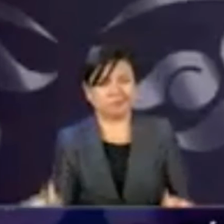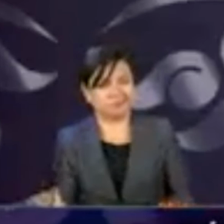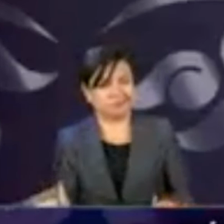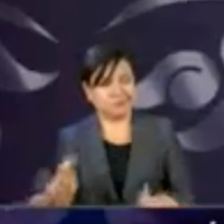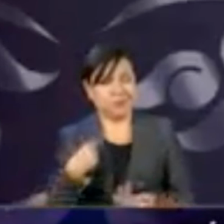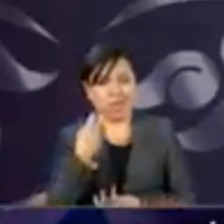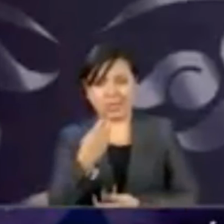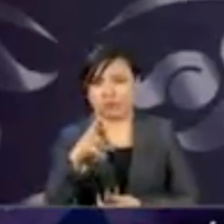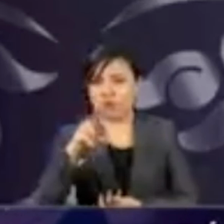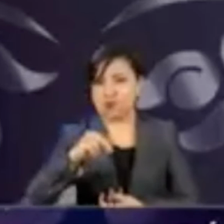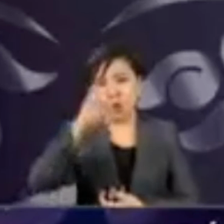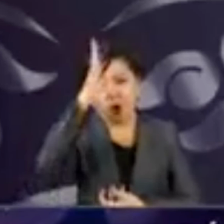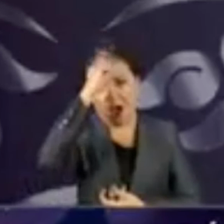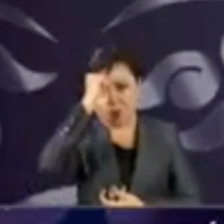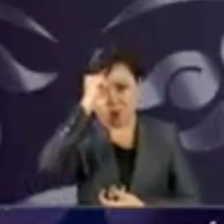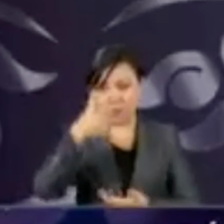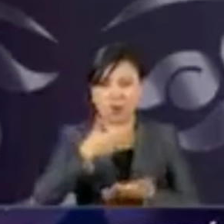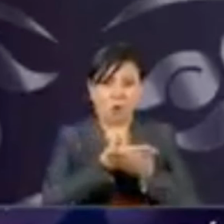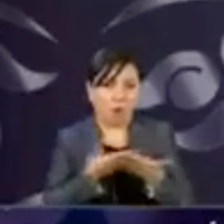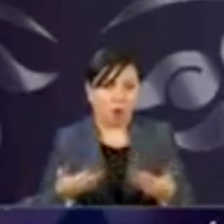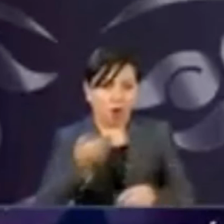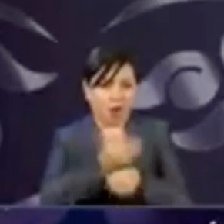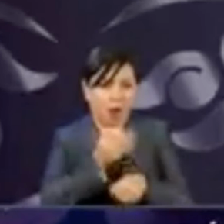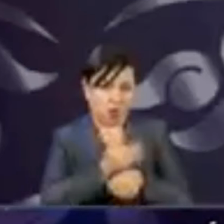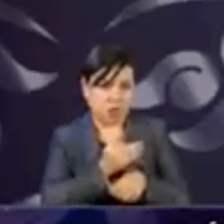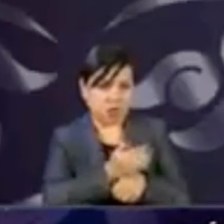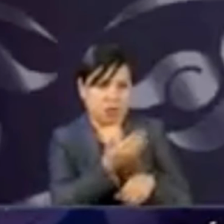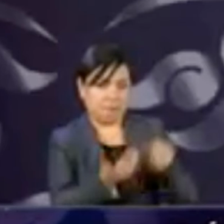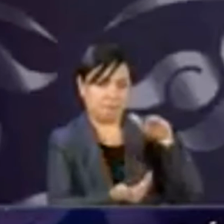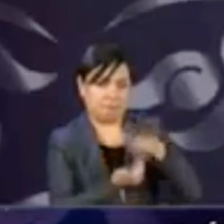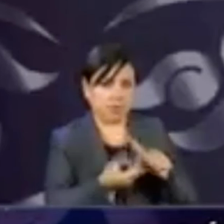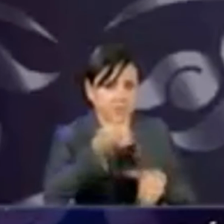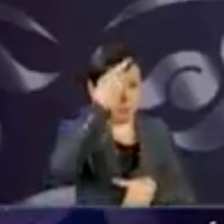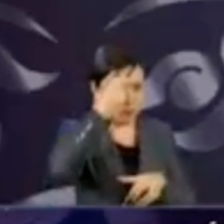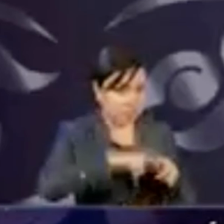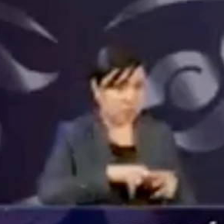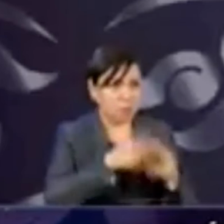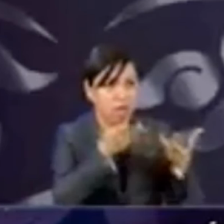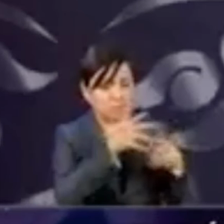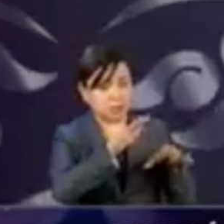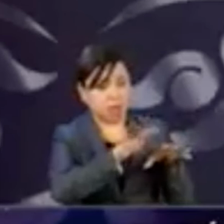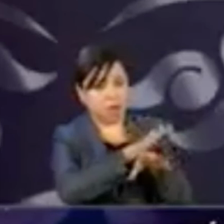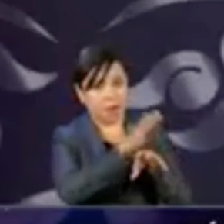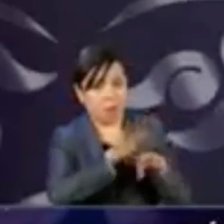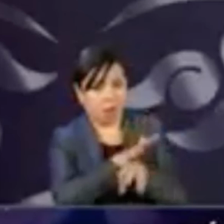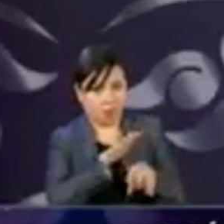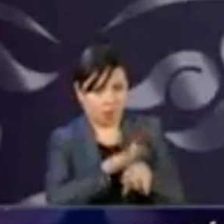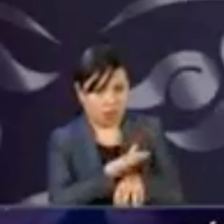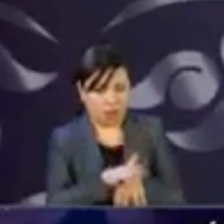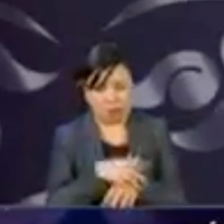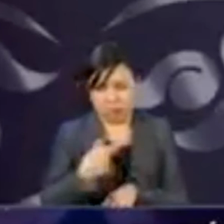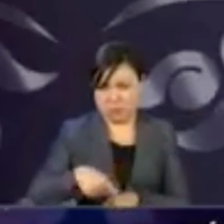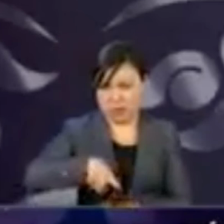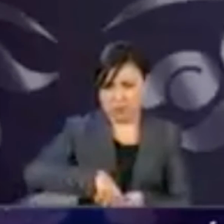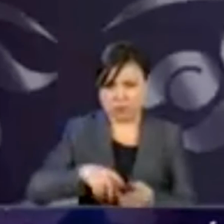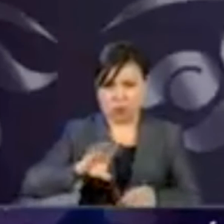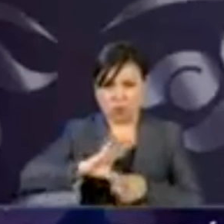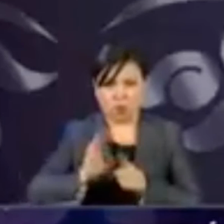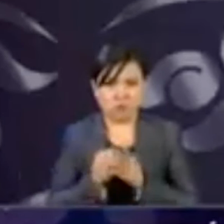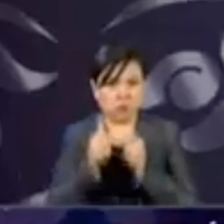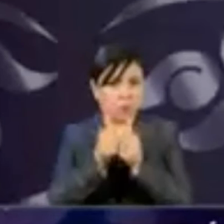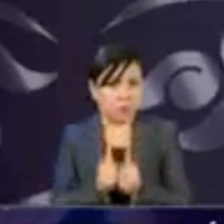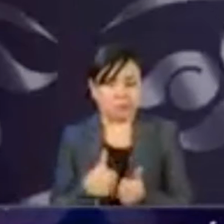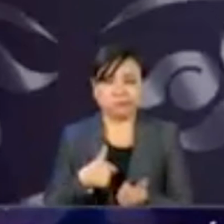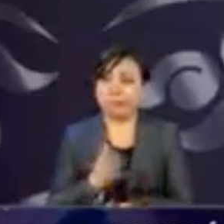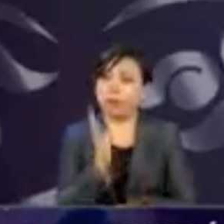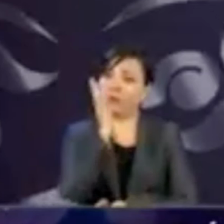directiva precisamente de los cambios que se proponen a comisiones esta comisión permanente y no se puede llevar a